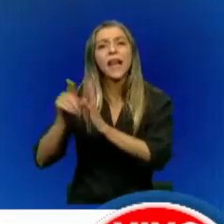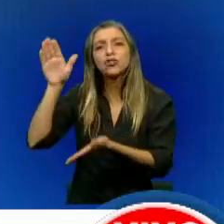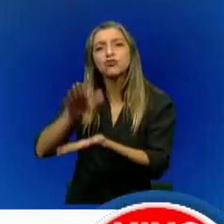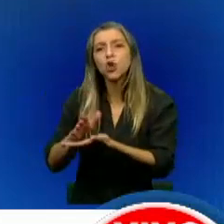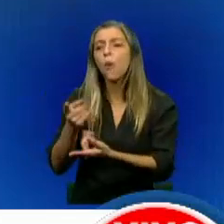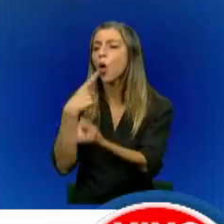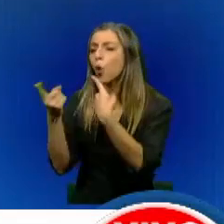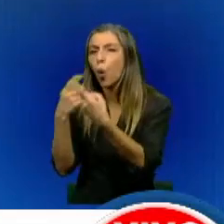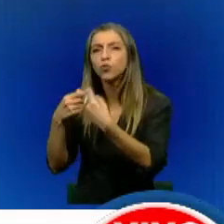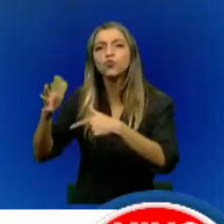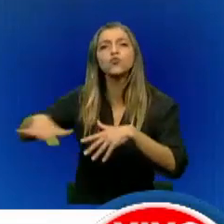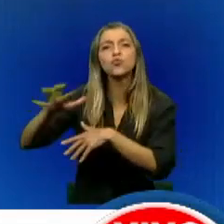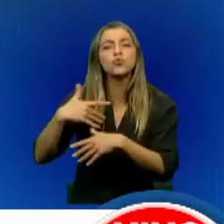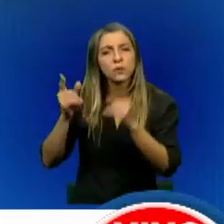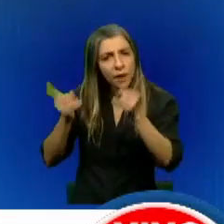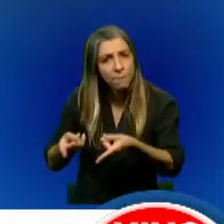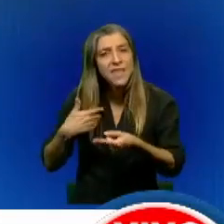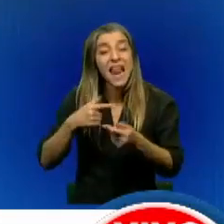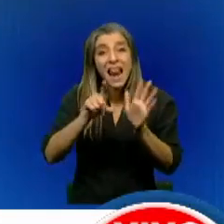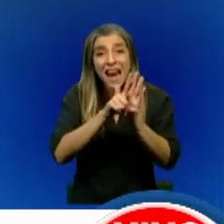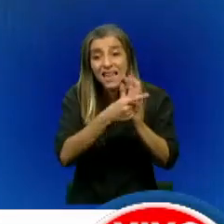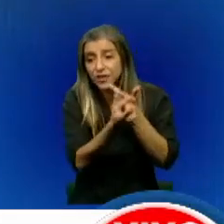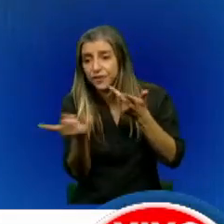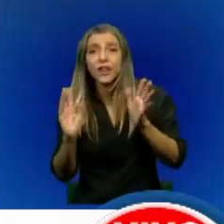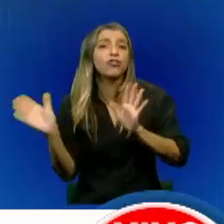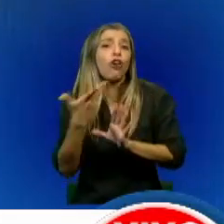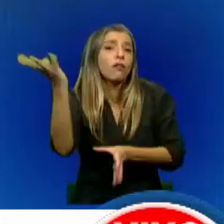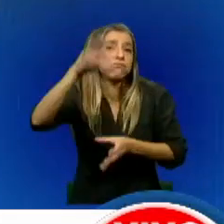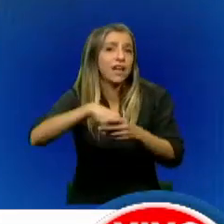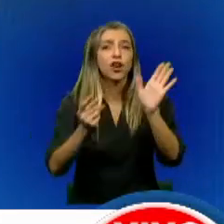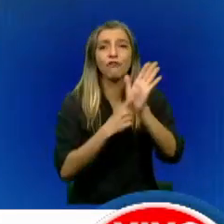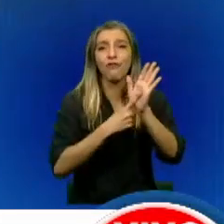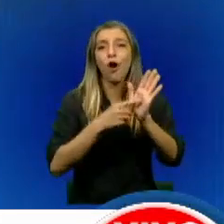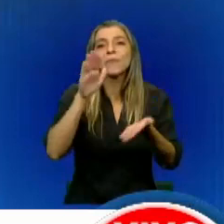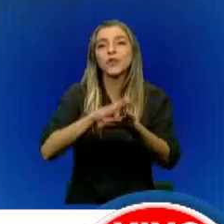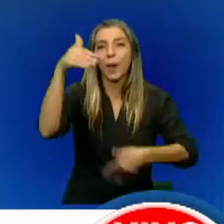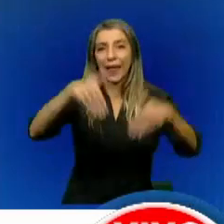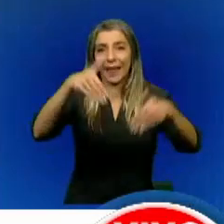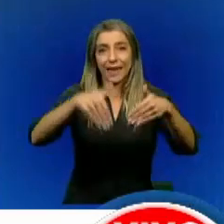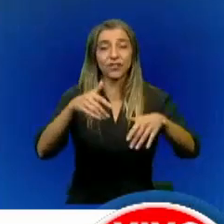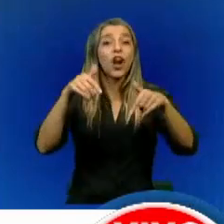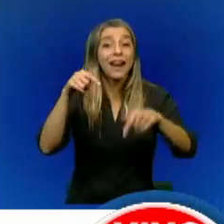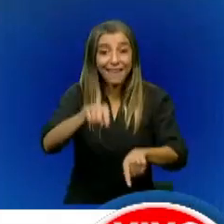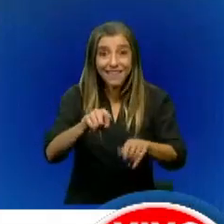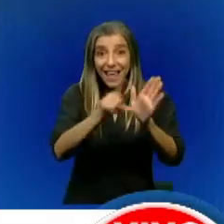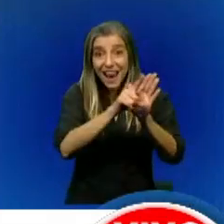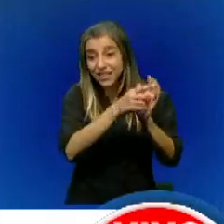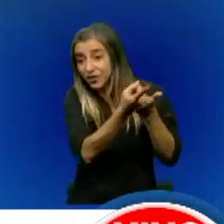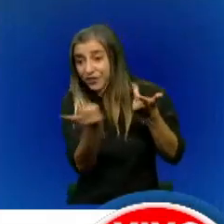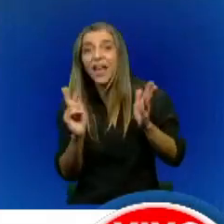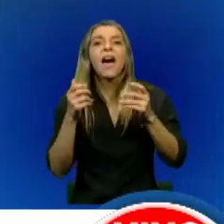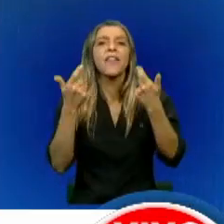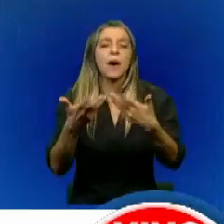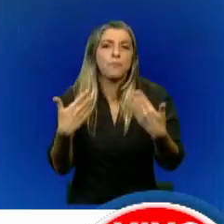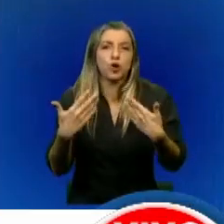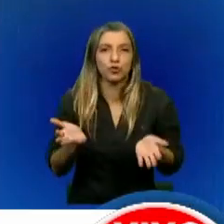popular. Todas esas son leyes electorales que fueron progresivamente aumentando los derechos. Y más adelante, en el 2003, la ley de